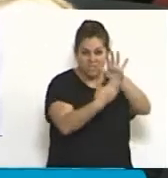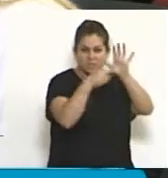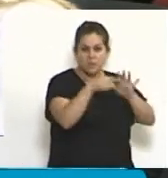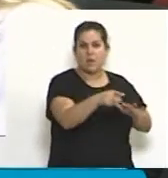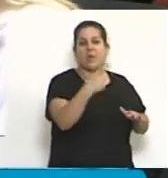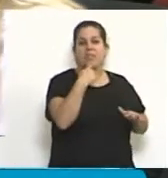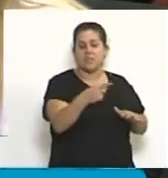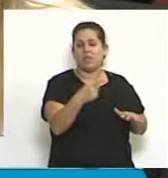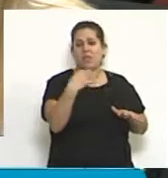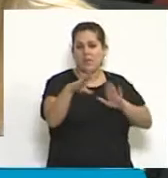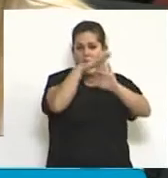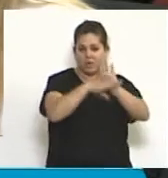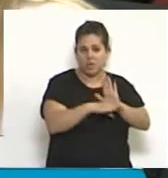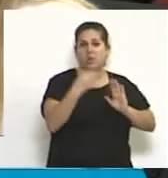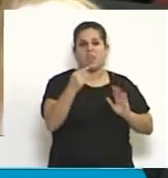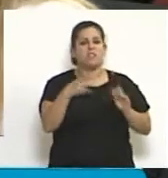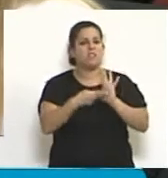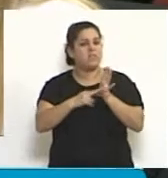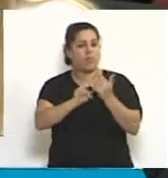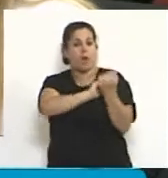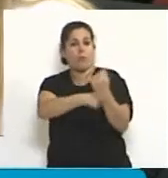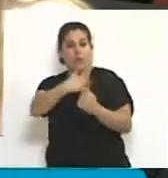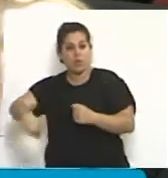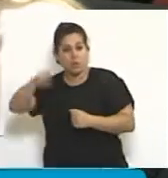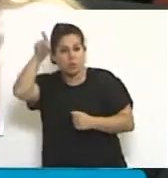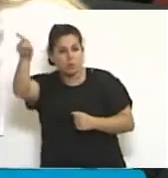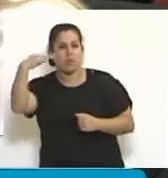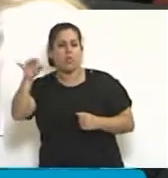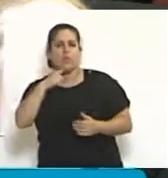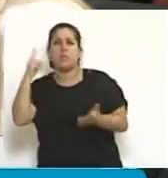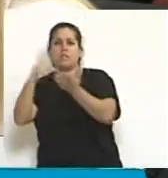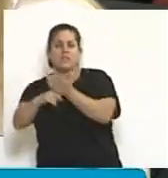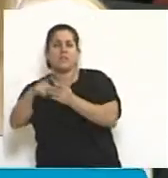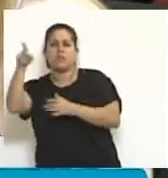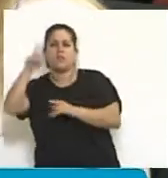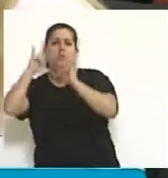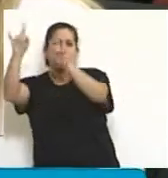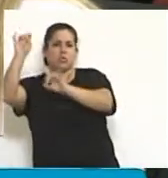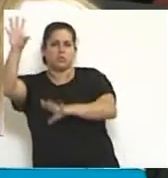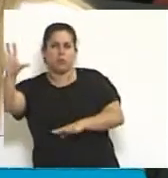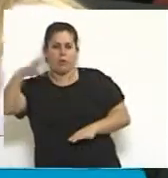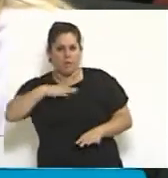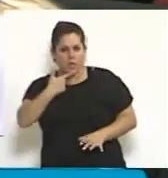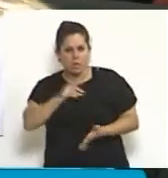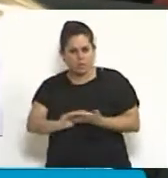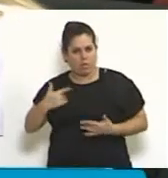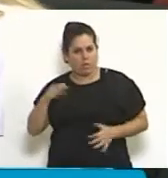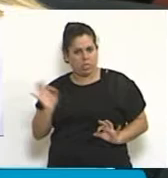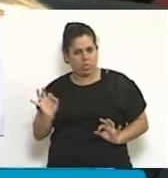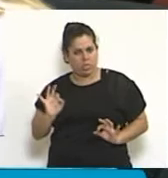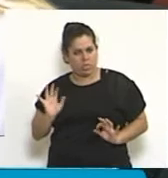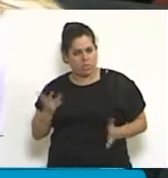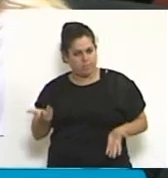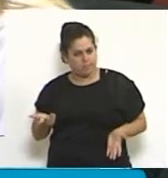Esto significa lisa y llanamente que el Ejecutivo designa jueces y camaristas sin pasar por el Senado, lo que a nuestro juicio es también